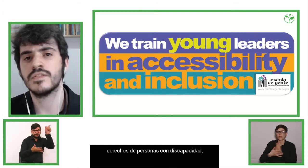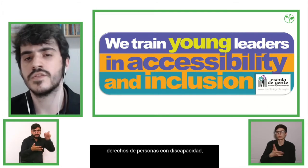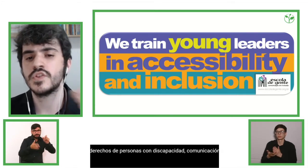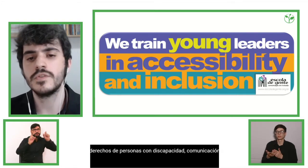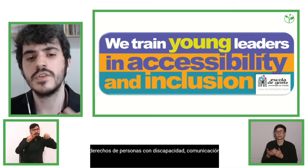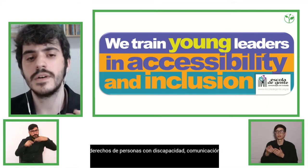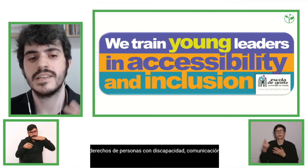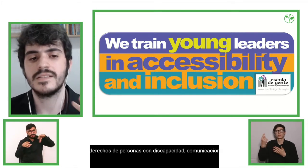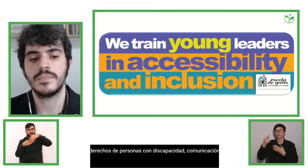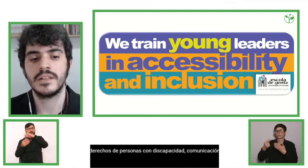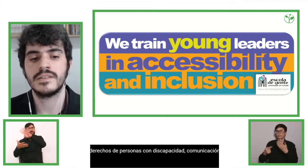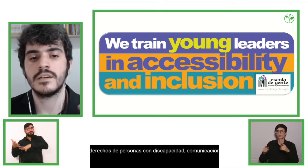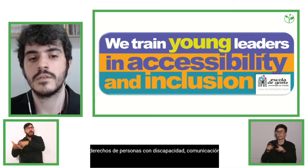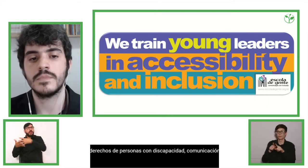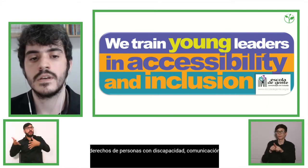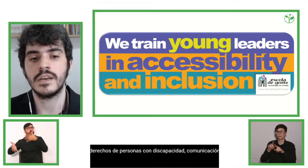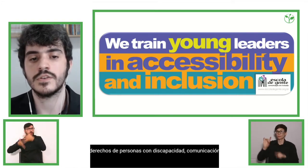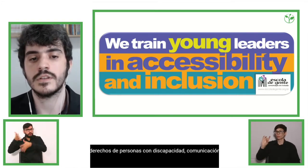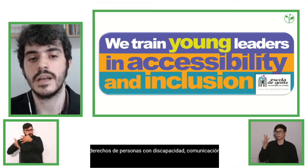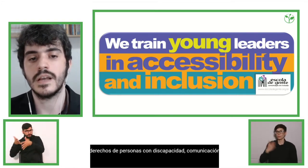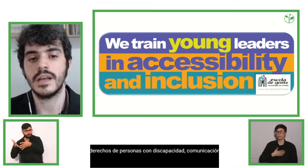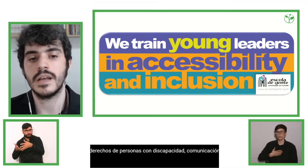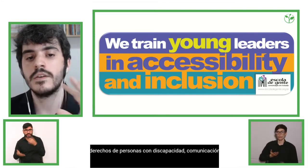cosas. Lo único es que ofrecemos